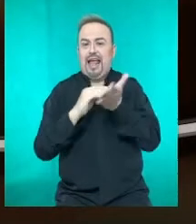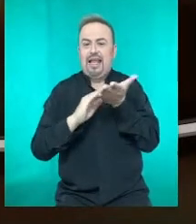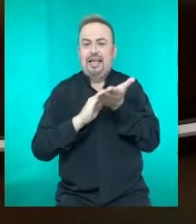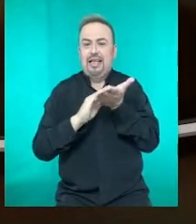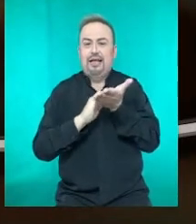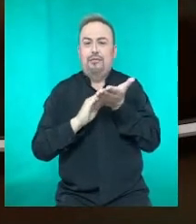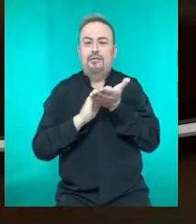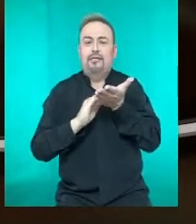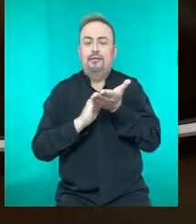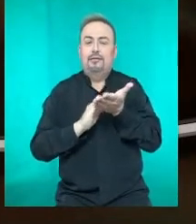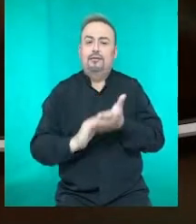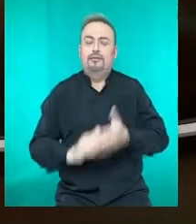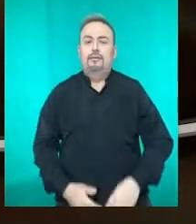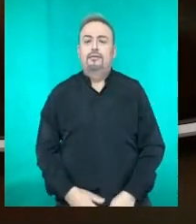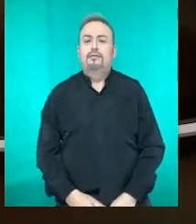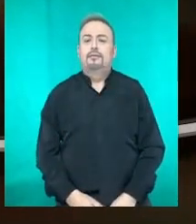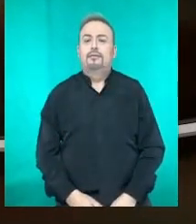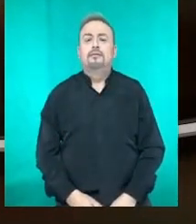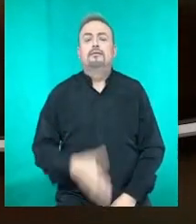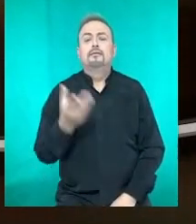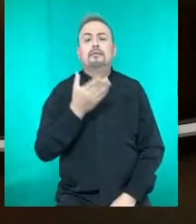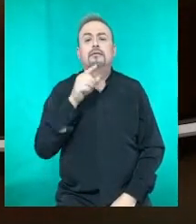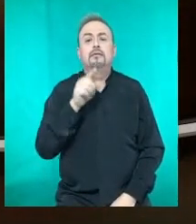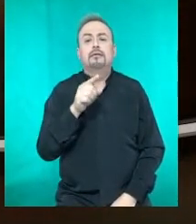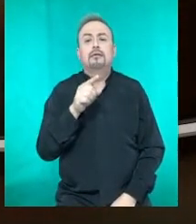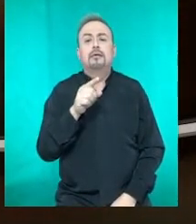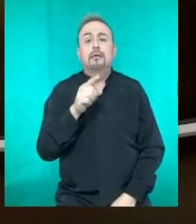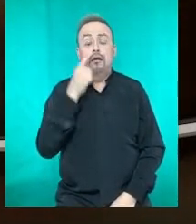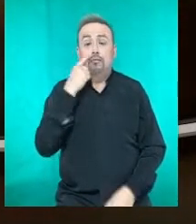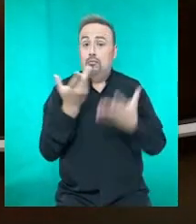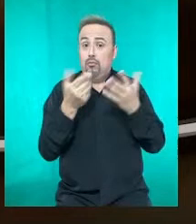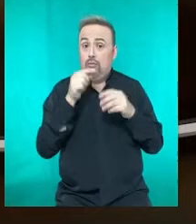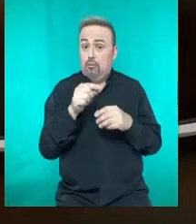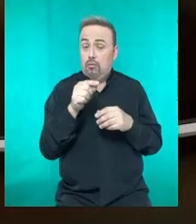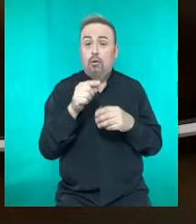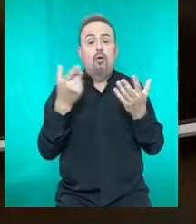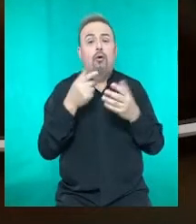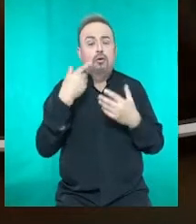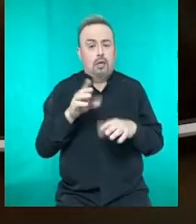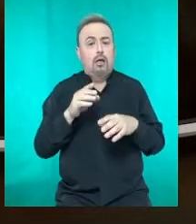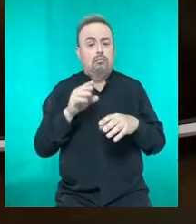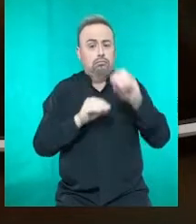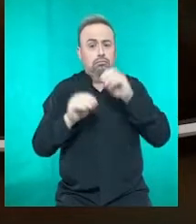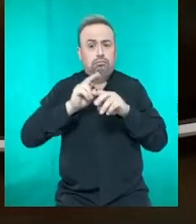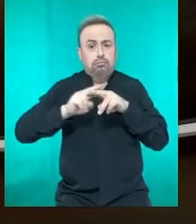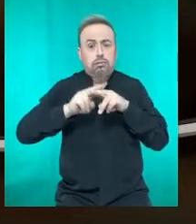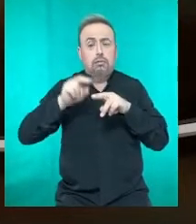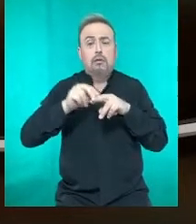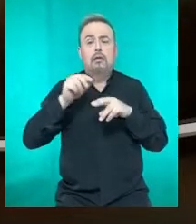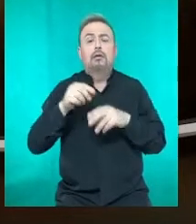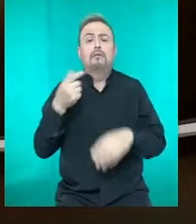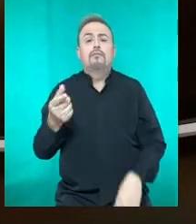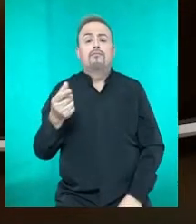los ladrillos que se denominan ladrillos filtrantes o brick bricks. Que lo que busca, esto fue desarrollado por el Politécnico